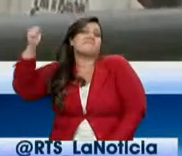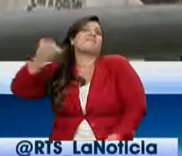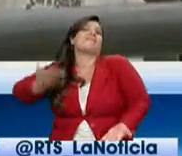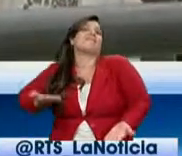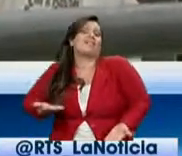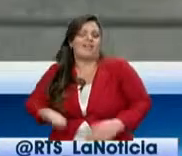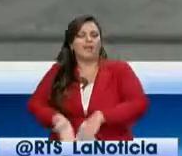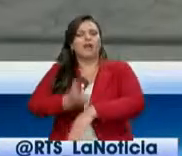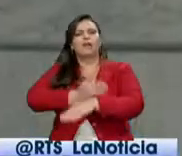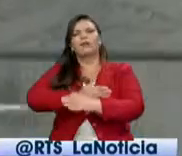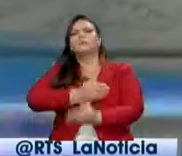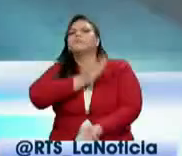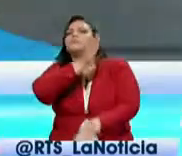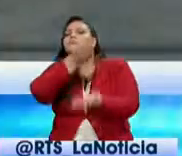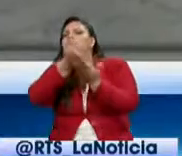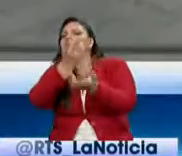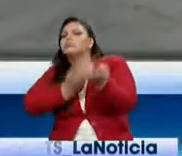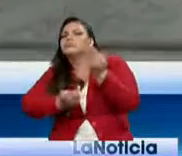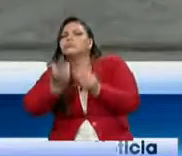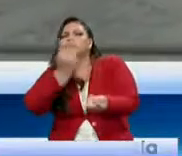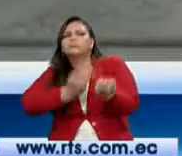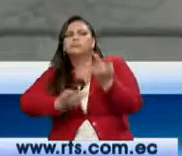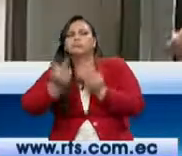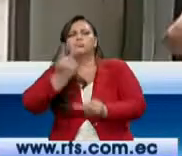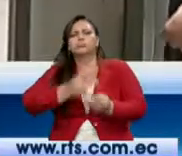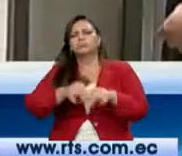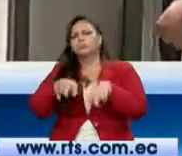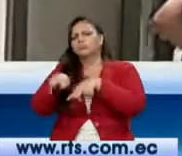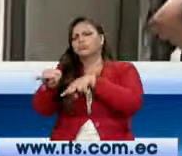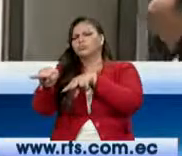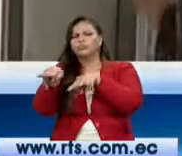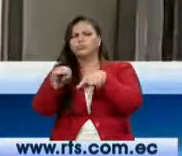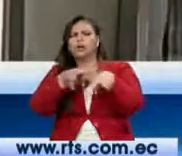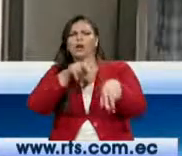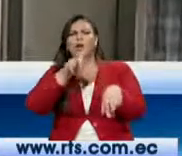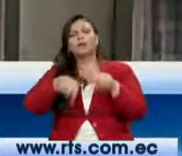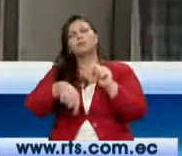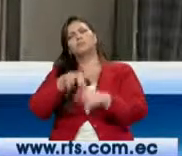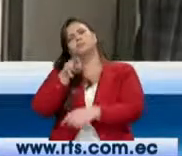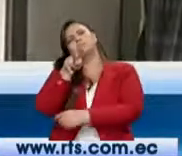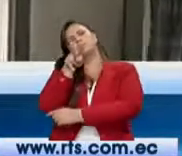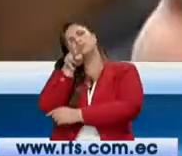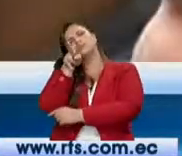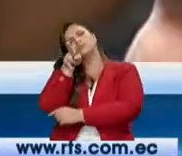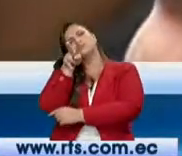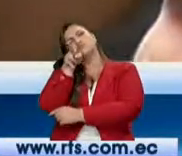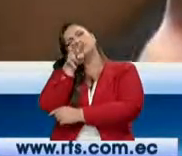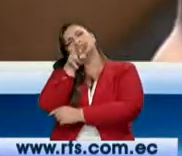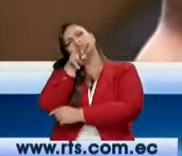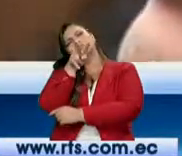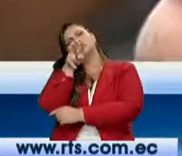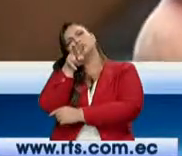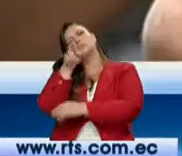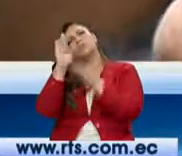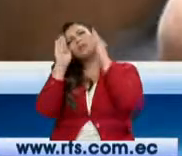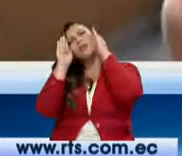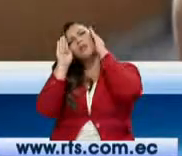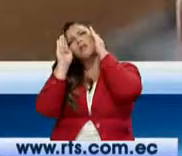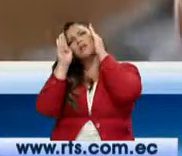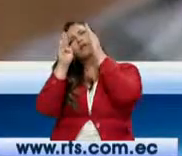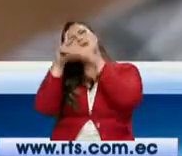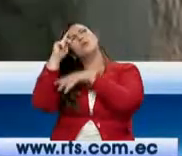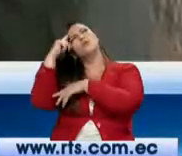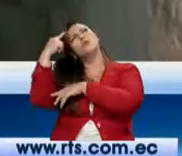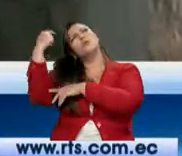repetía en casi todos los rincones. Aquellos que se quedan mirando fijamente las lápidas, mientras se pierden en los recuerdos